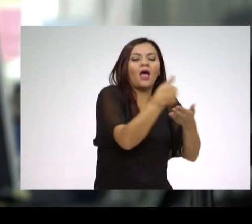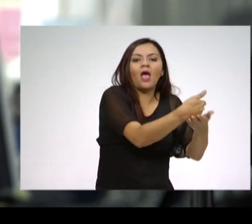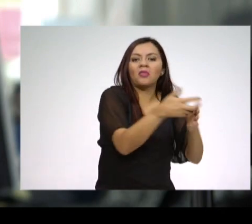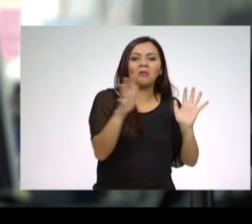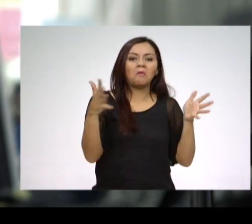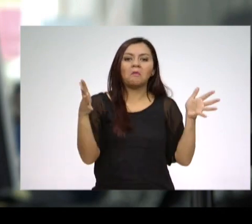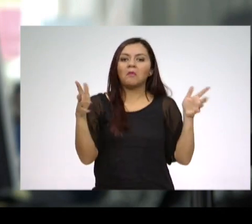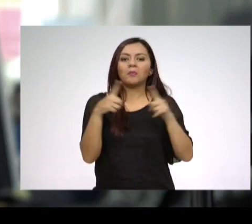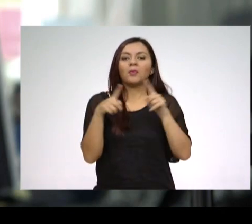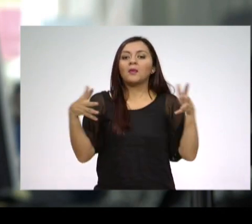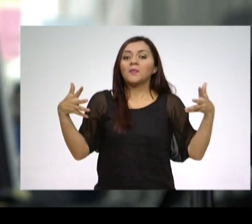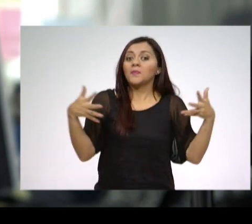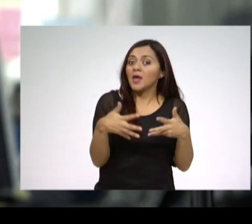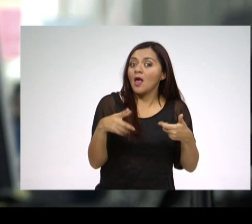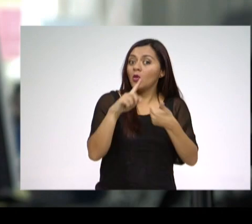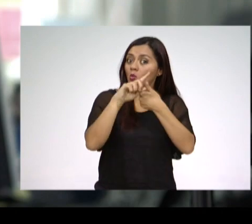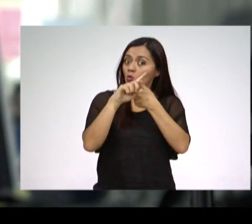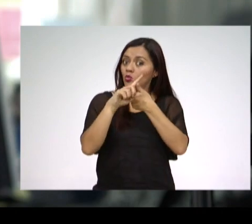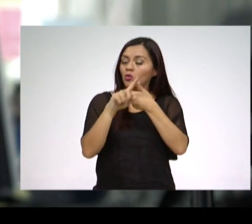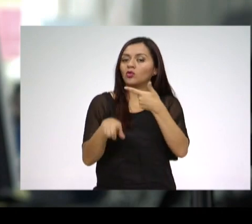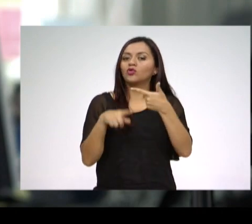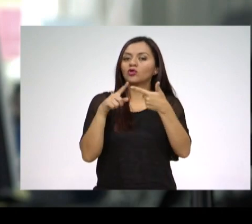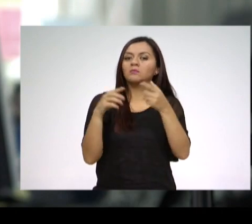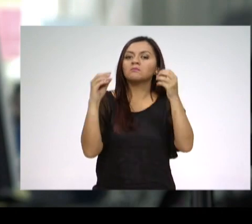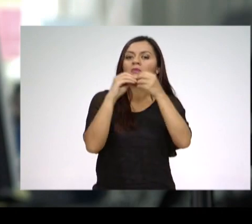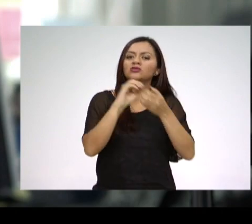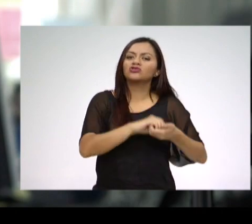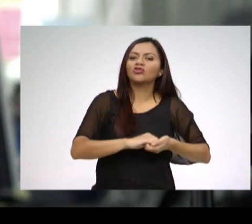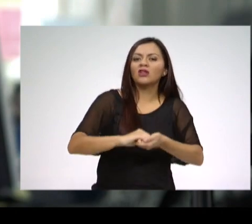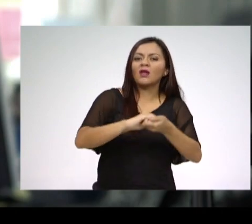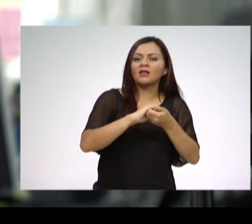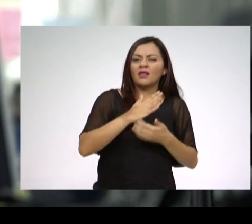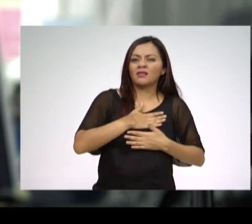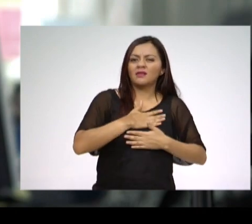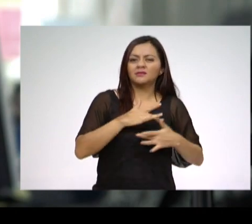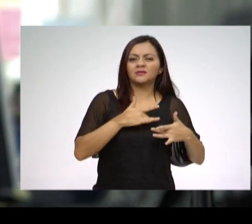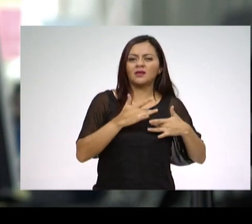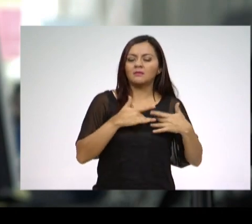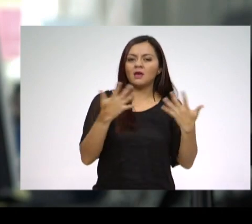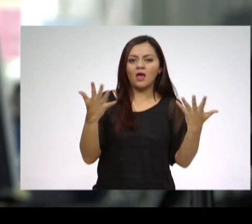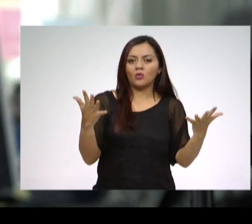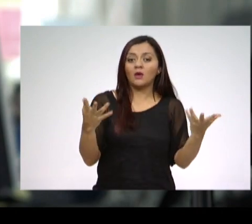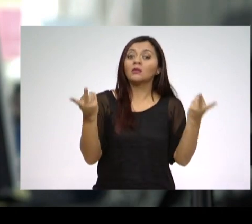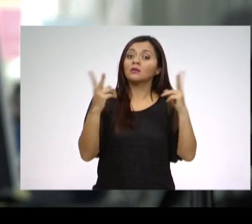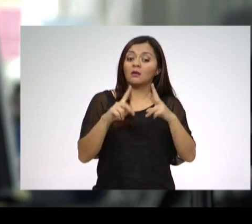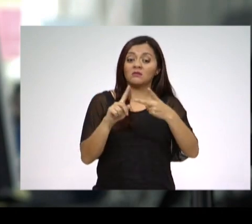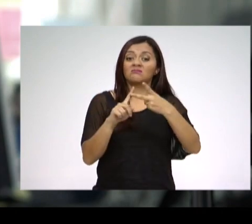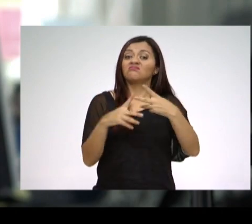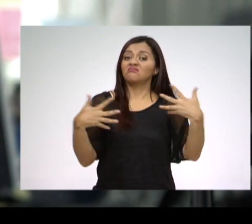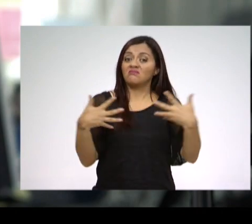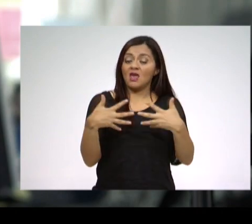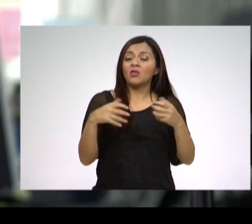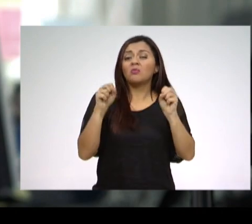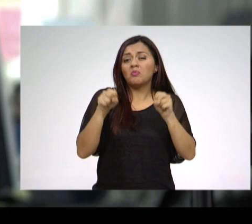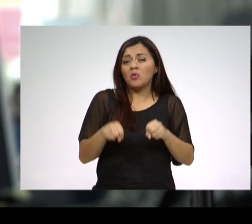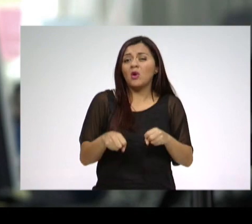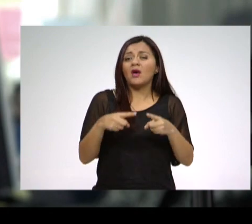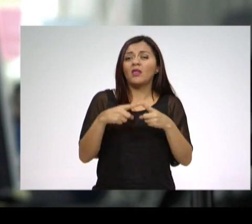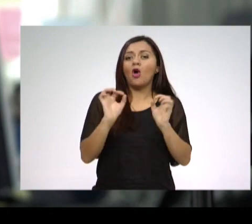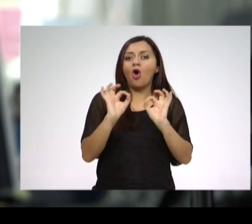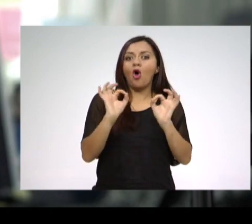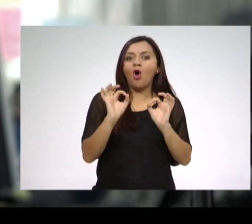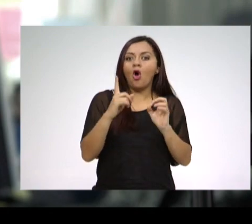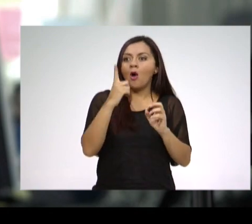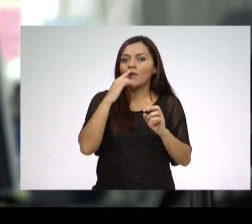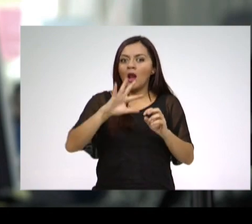esta poco sentido de solidaridad. Pero otra de las causas puede ser el temor también, ¿no? El temor a que te pase